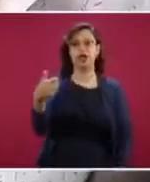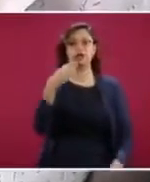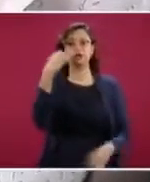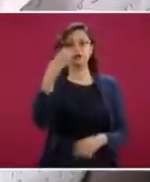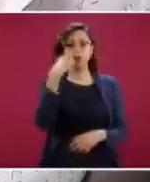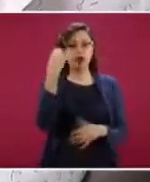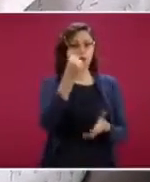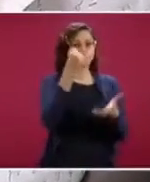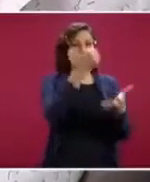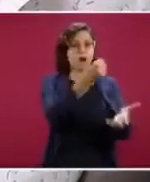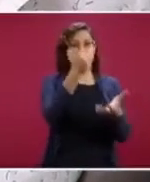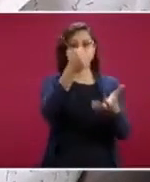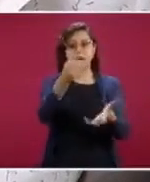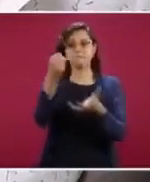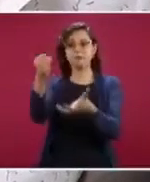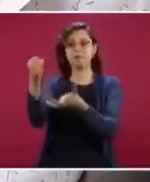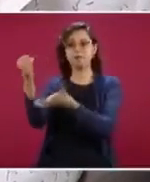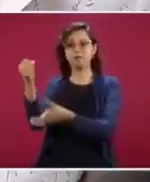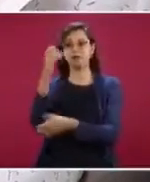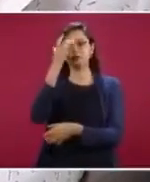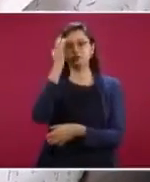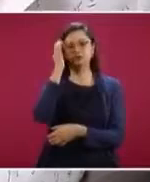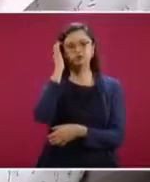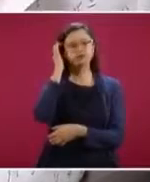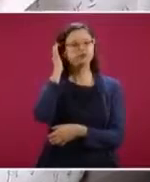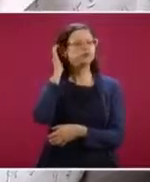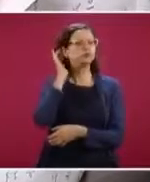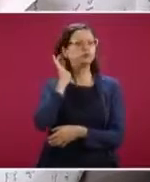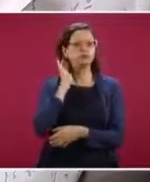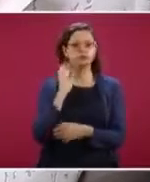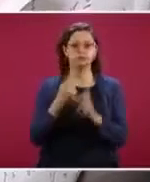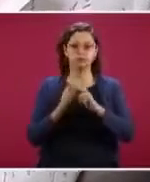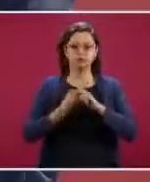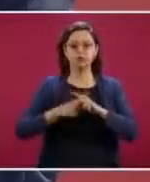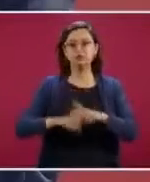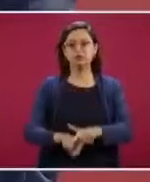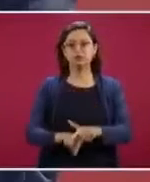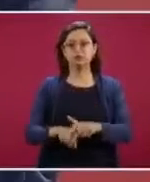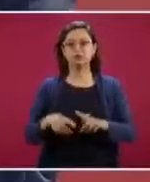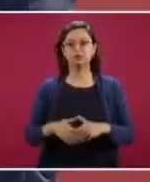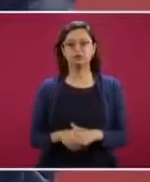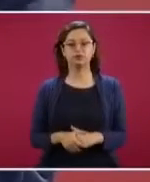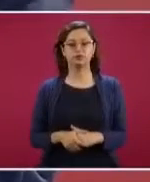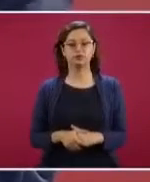pública. Ahí comenzamos. Y